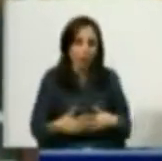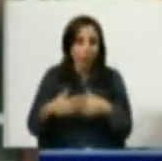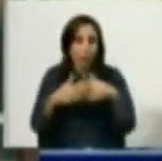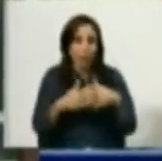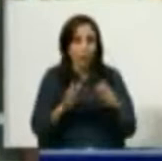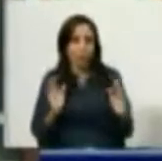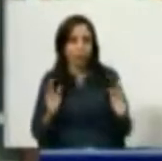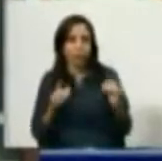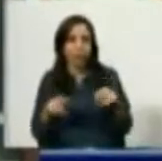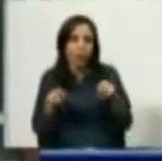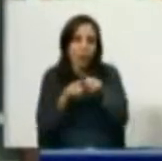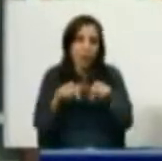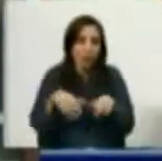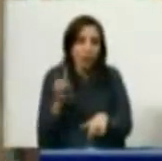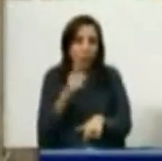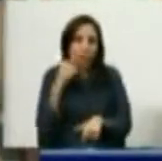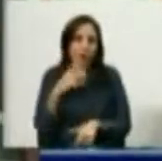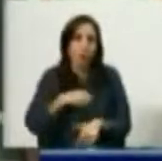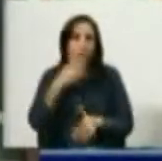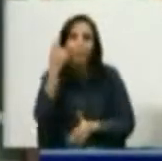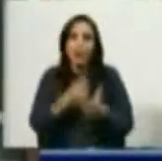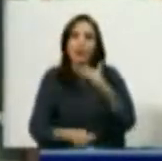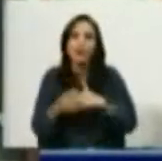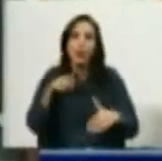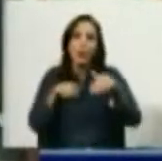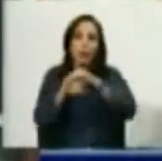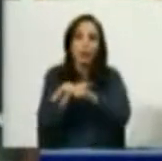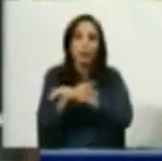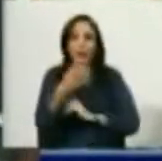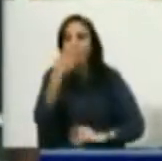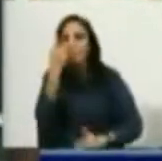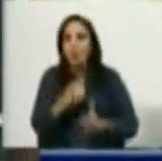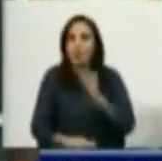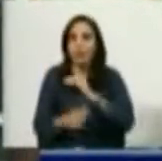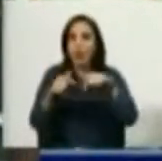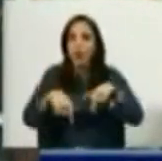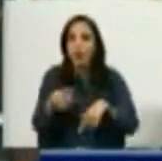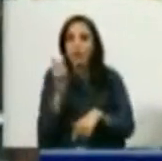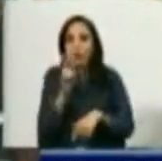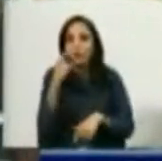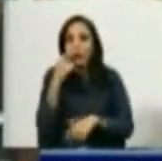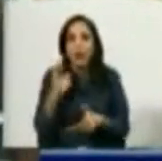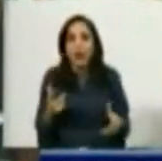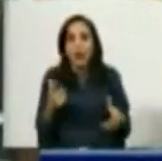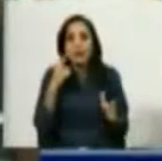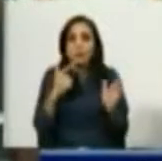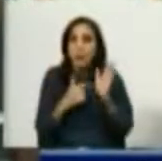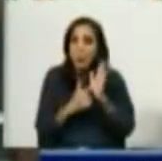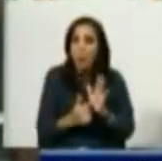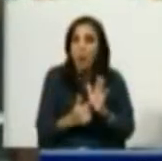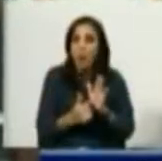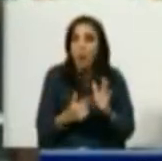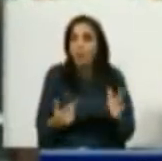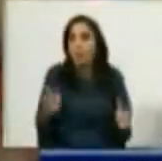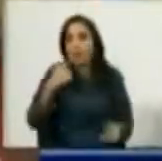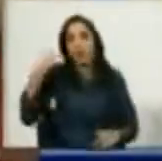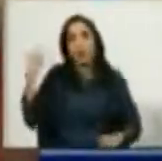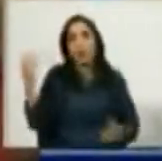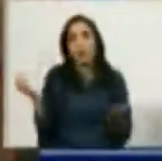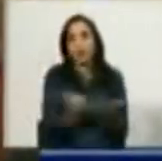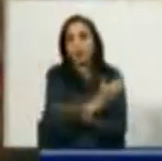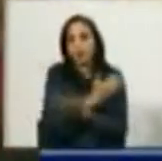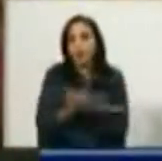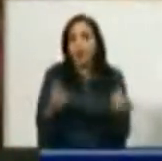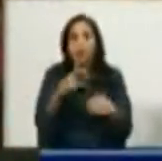por Venezuela no van a pasar aquí en Venezuela se asoman y le vamos a dar palo palo y palo